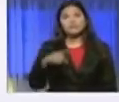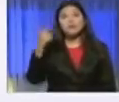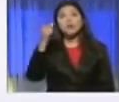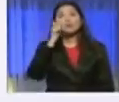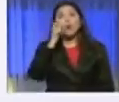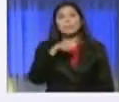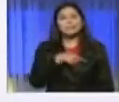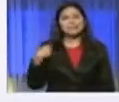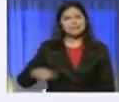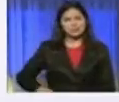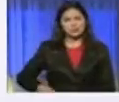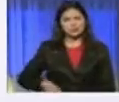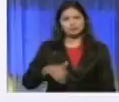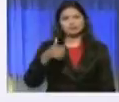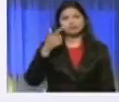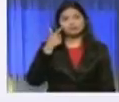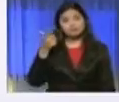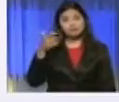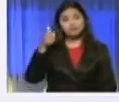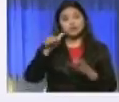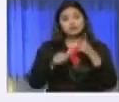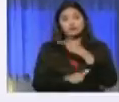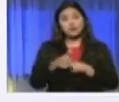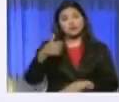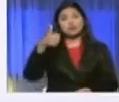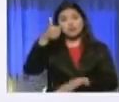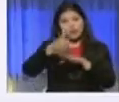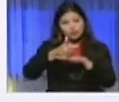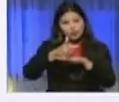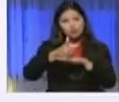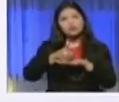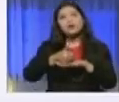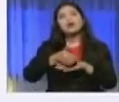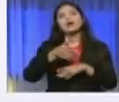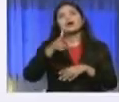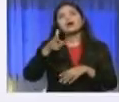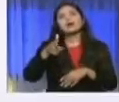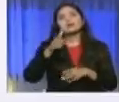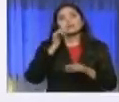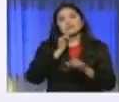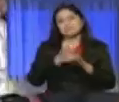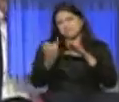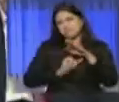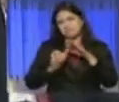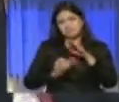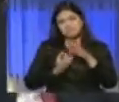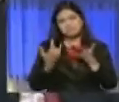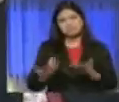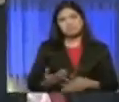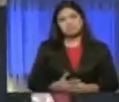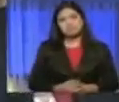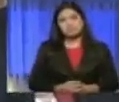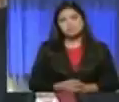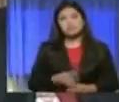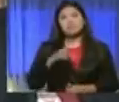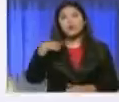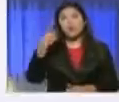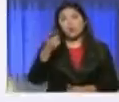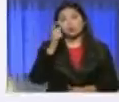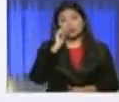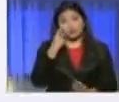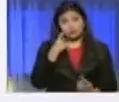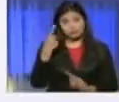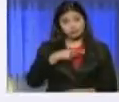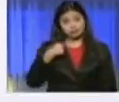Bo, subdirector y miembro del consejo del IWEP. El compañero Chang Jin